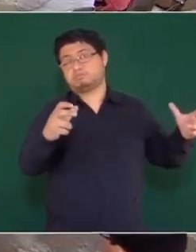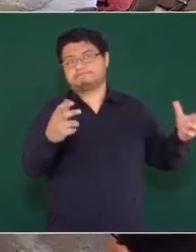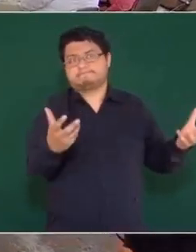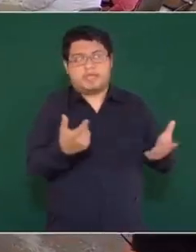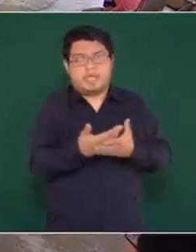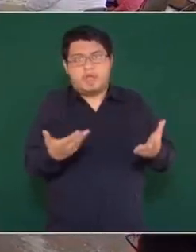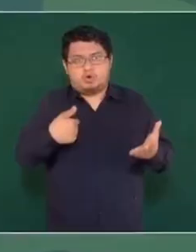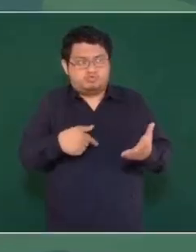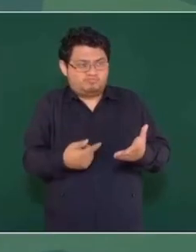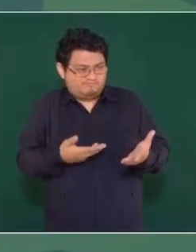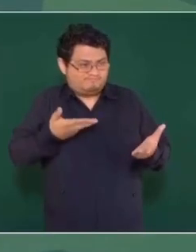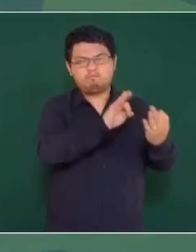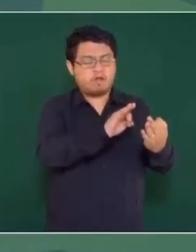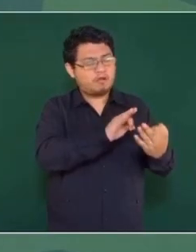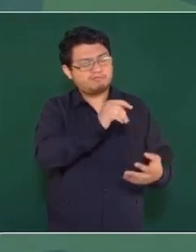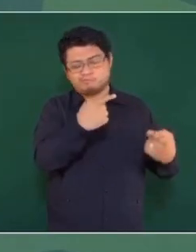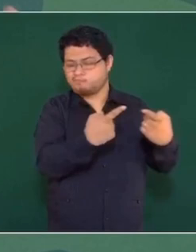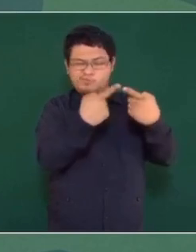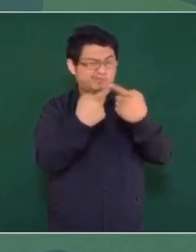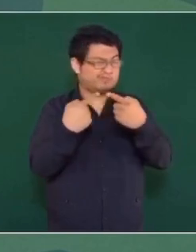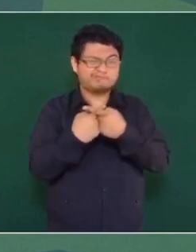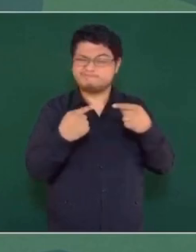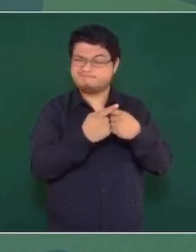y ahora estamos enfrentándonos y